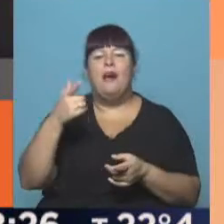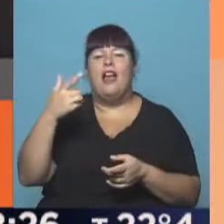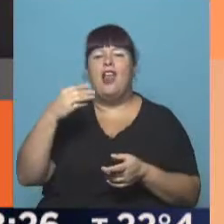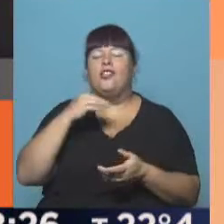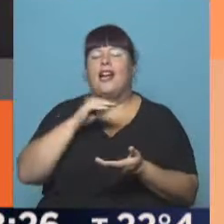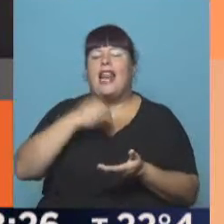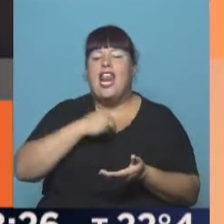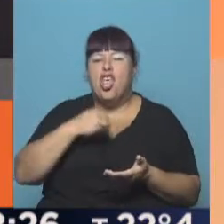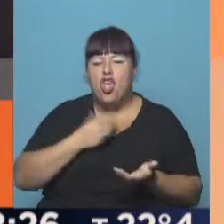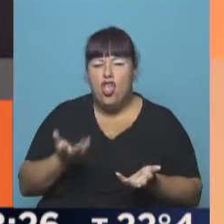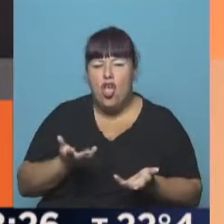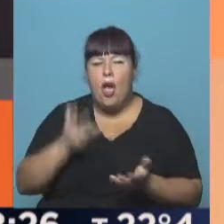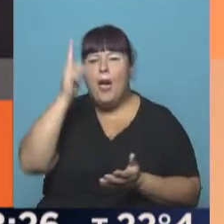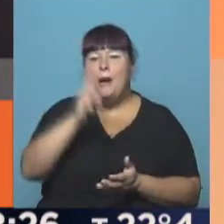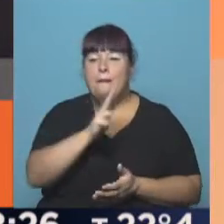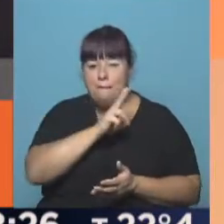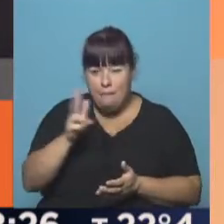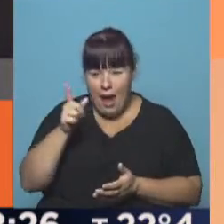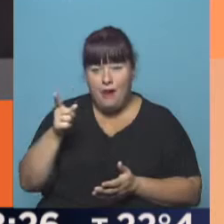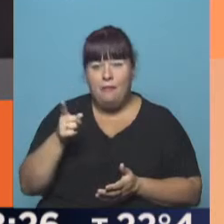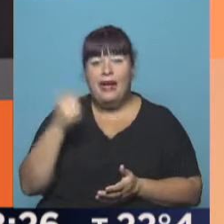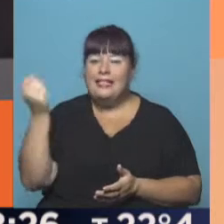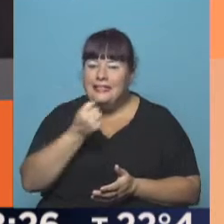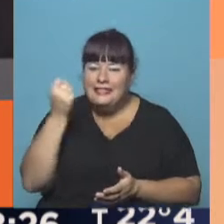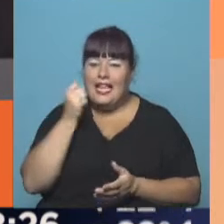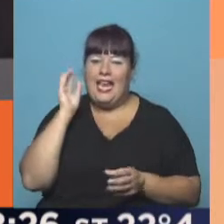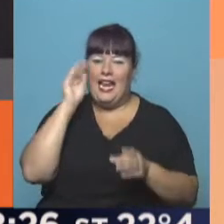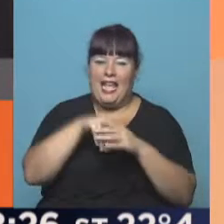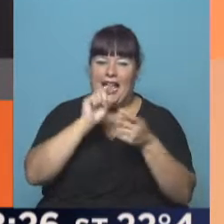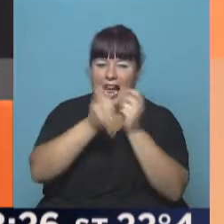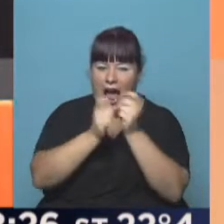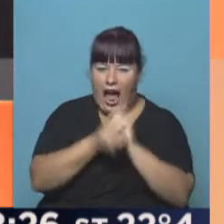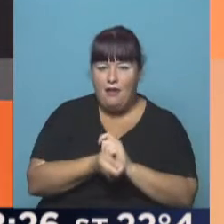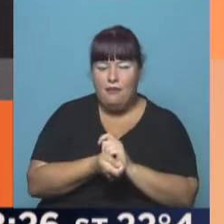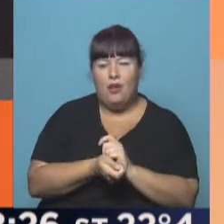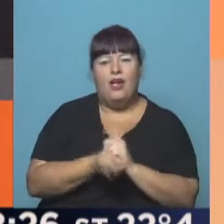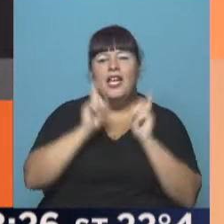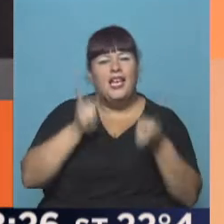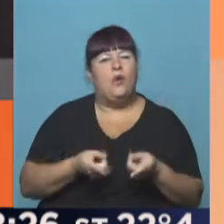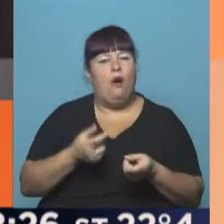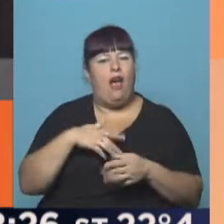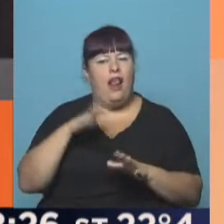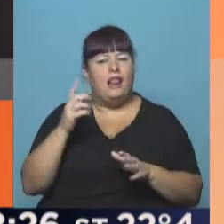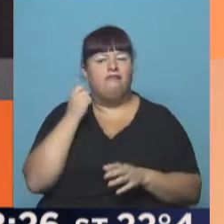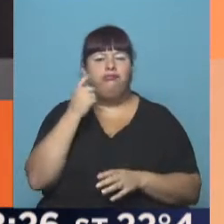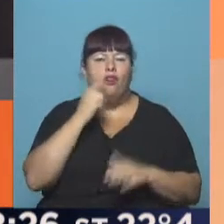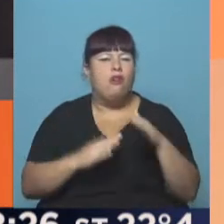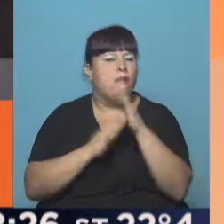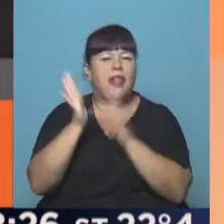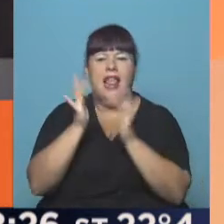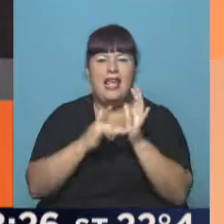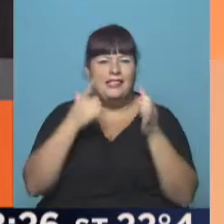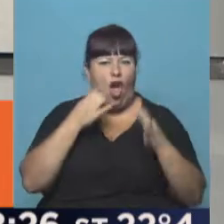¿no? El Papa Francisco intenta introducir algunos cambios, pero es absolutamente patriarcal la